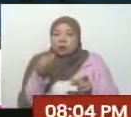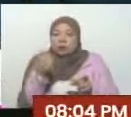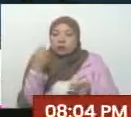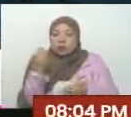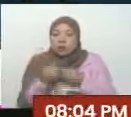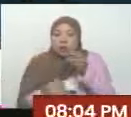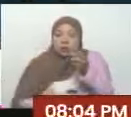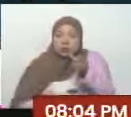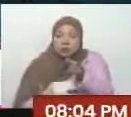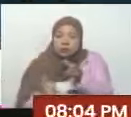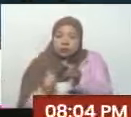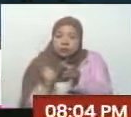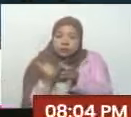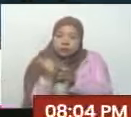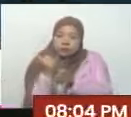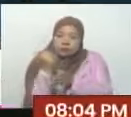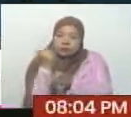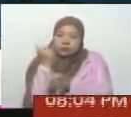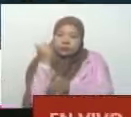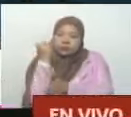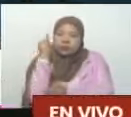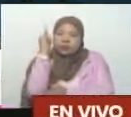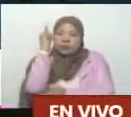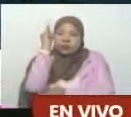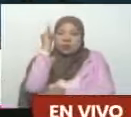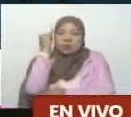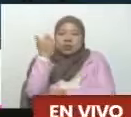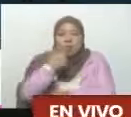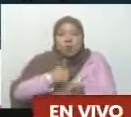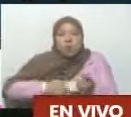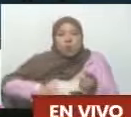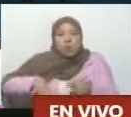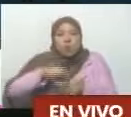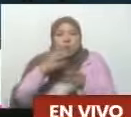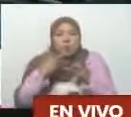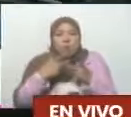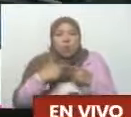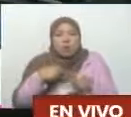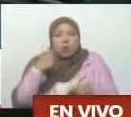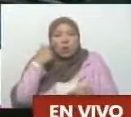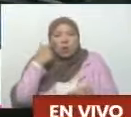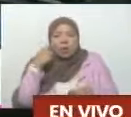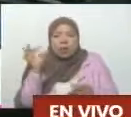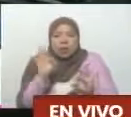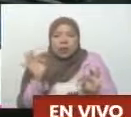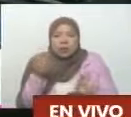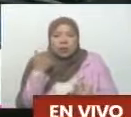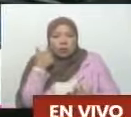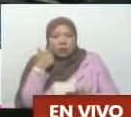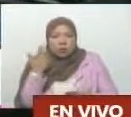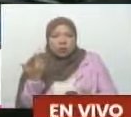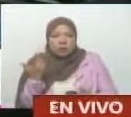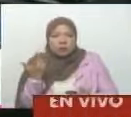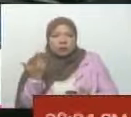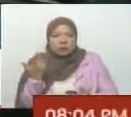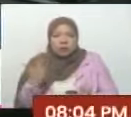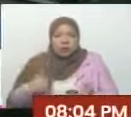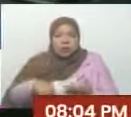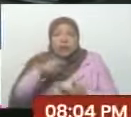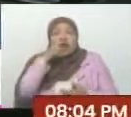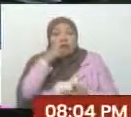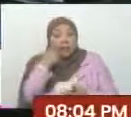un árbol. ¿Cuánto tiempo tenía ese hueco ahí? Y eso no lo vio nadie. Tiene que pasar Maduro por